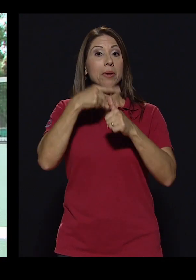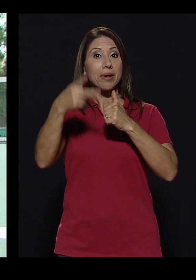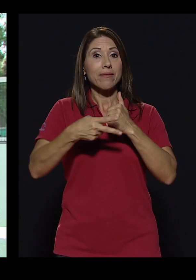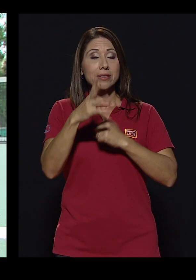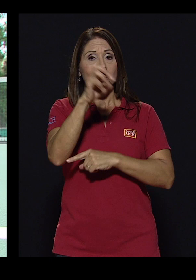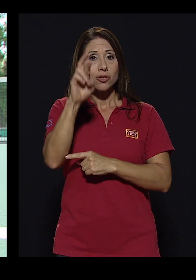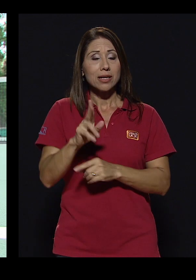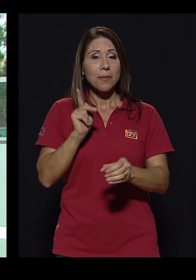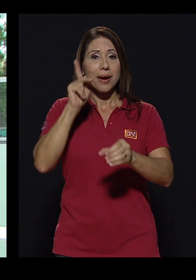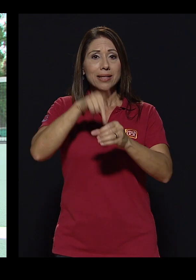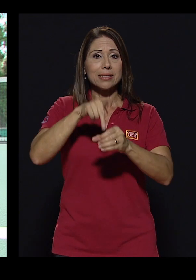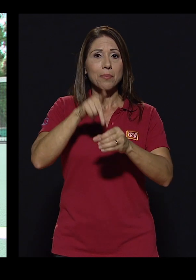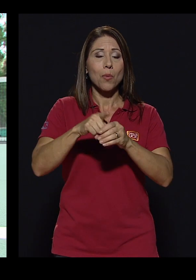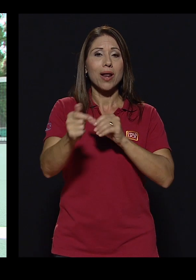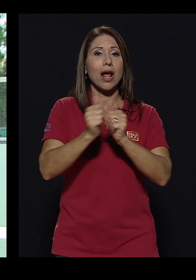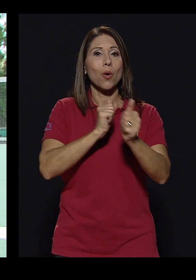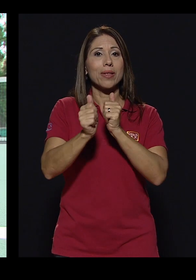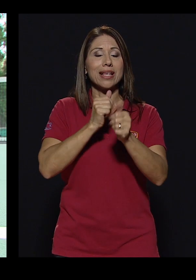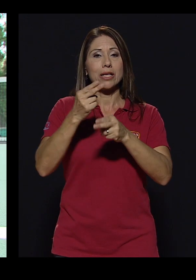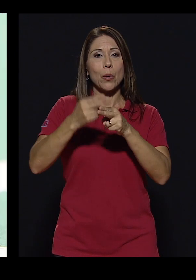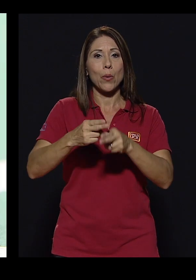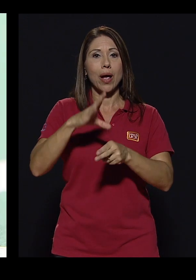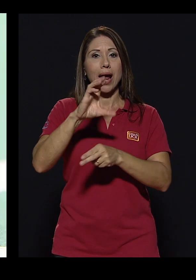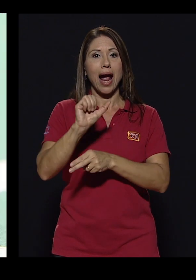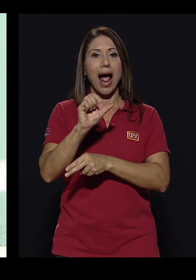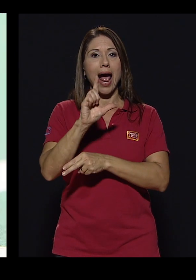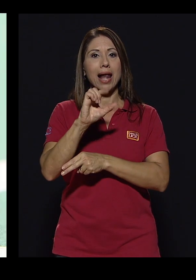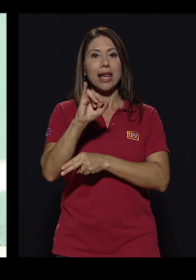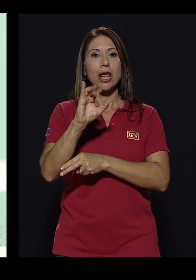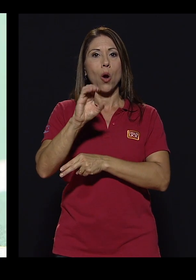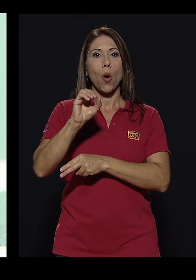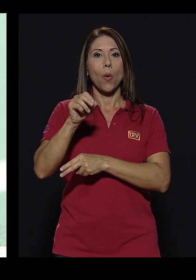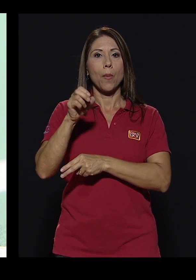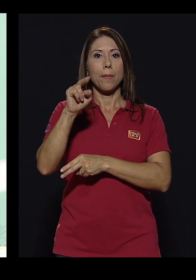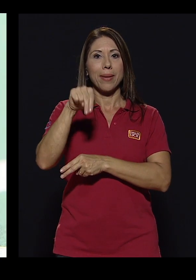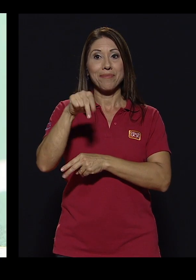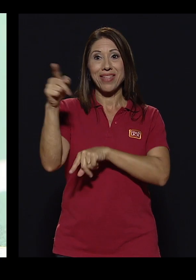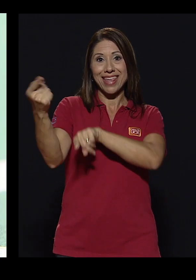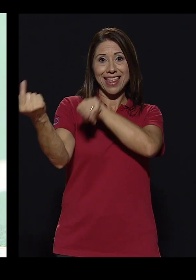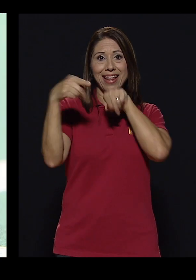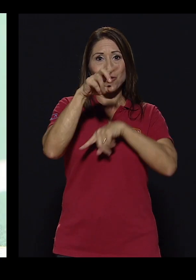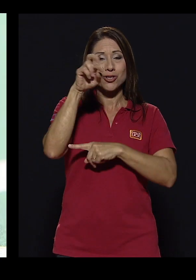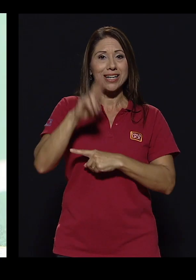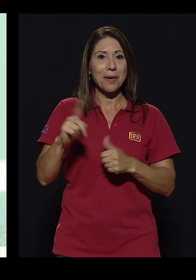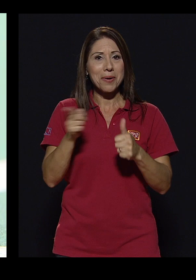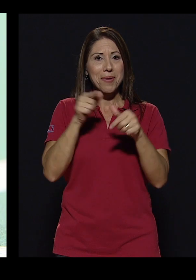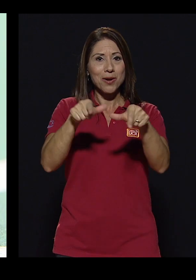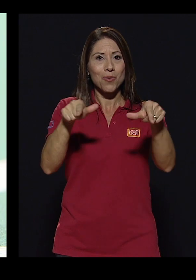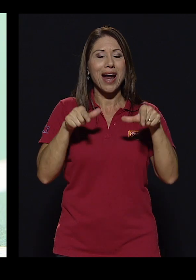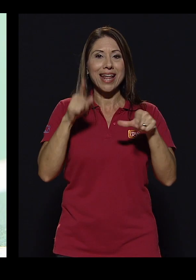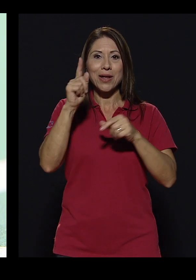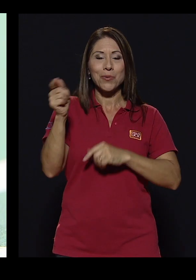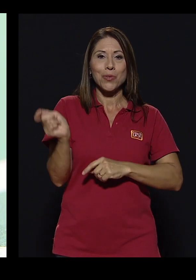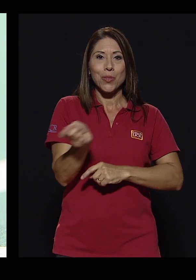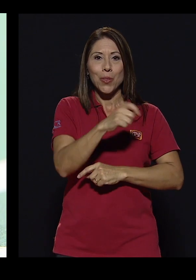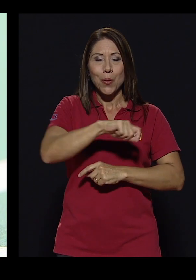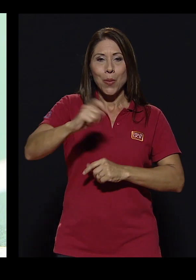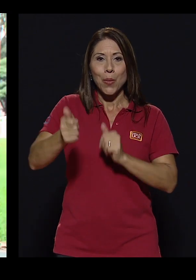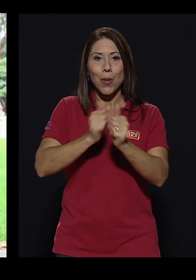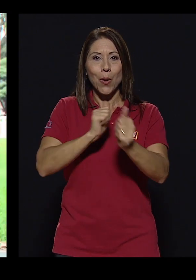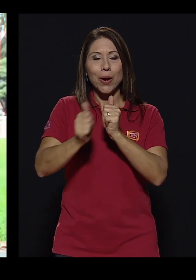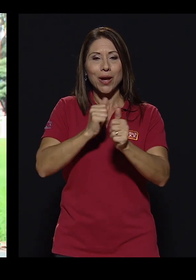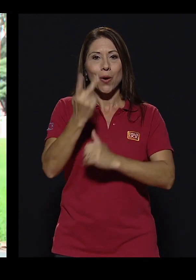primera vez que costa rica participó en la competencia calíope y valverde trajo a casa el primer lugar en un torneo de dobles